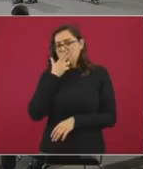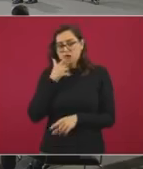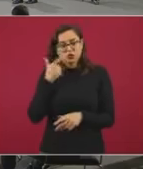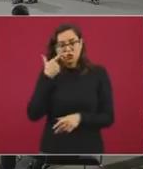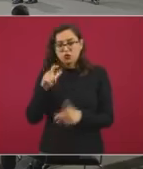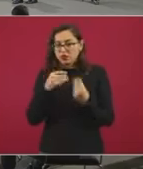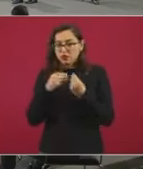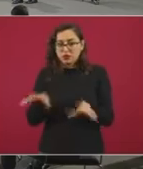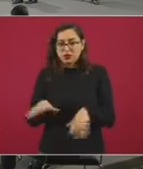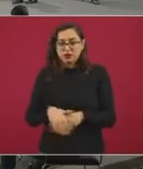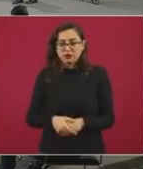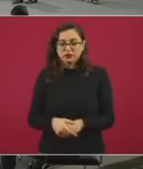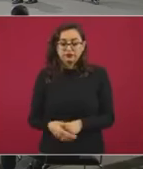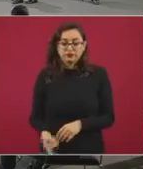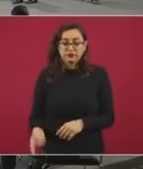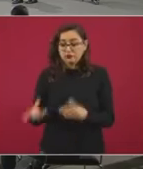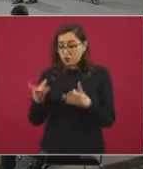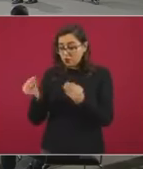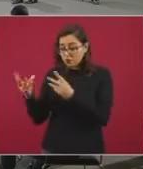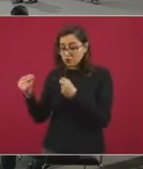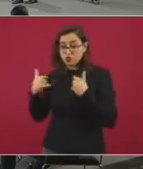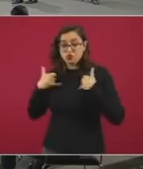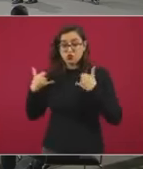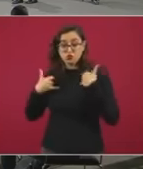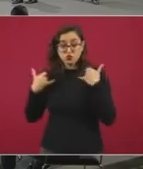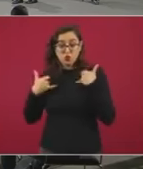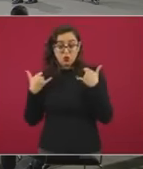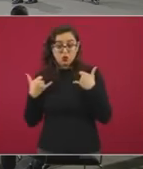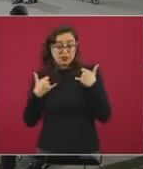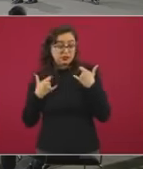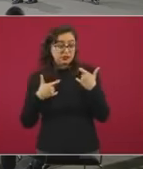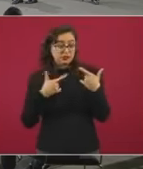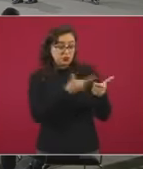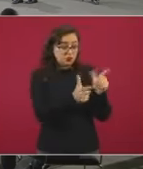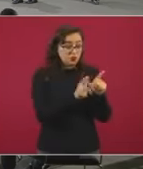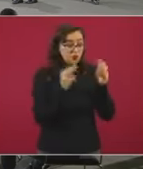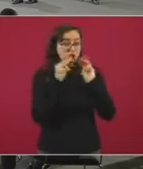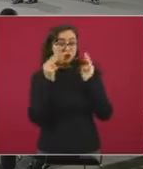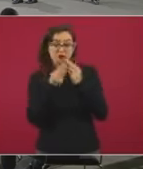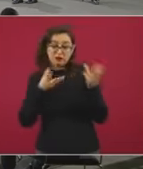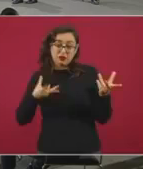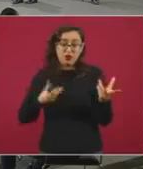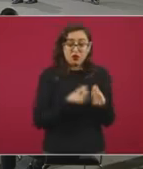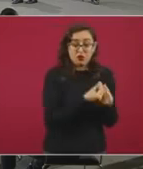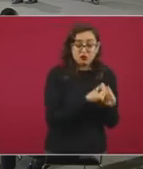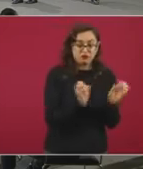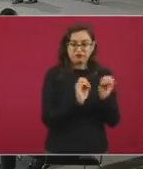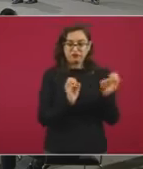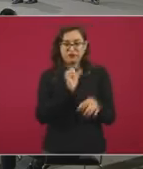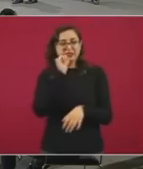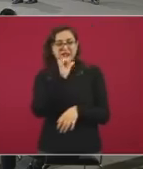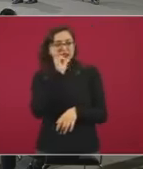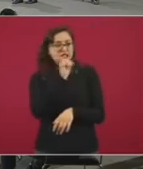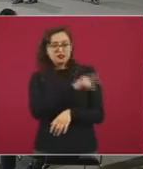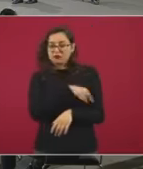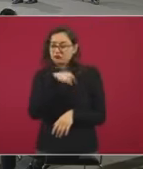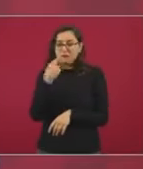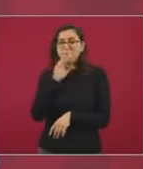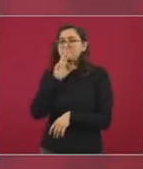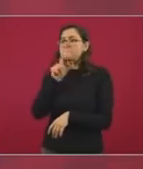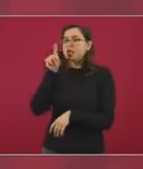no toman el camino de las conductas antisociales, no se van con las bandas, trabajan en las